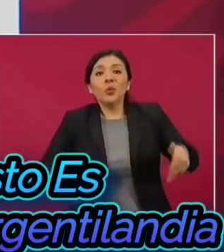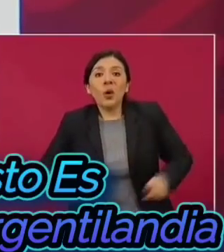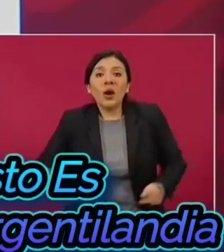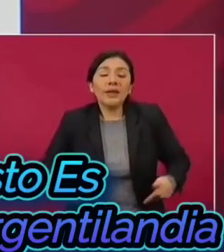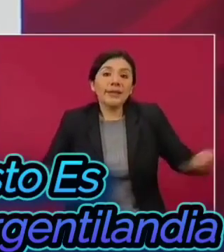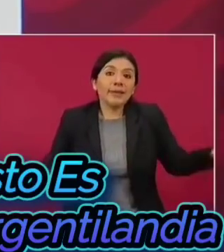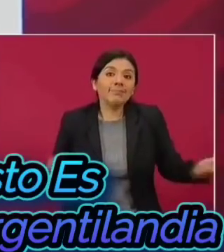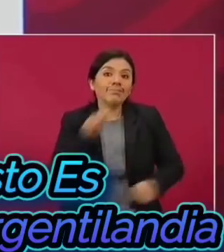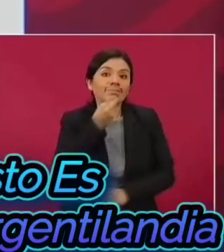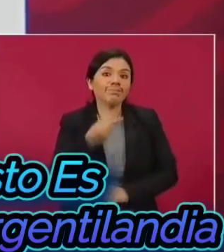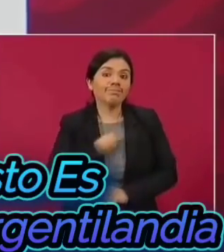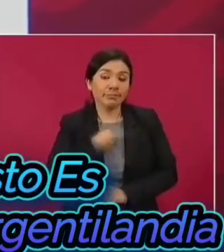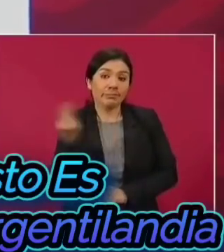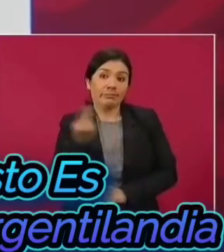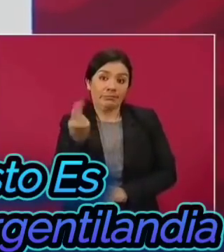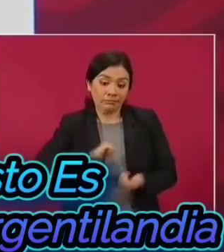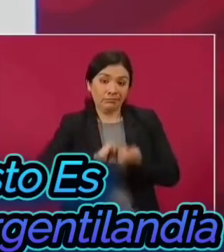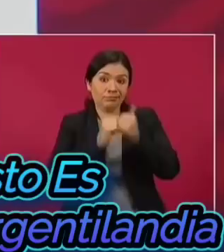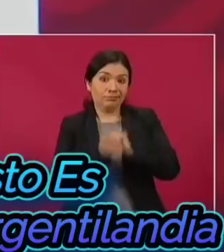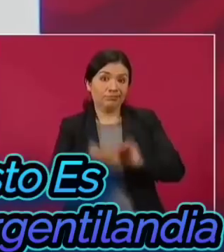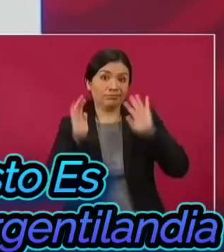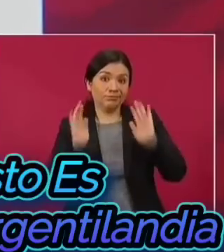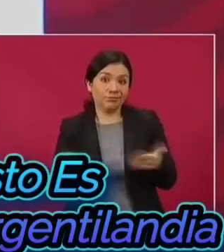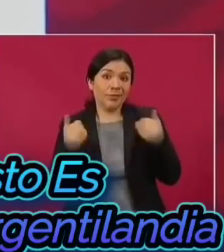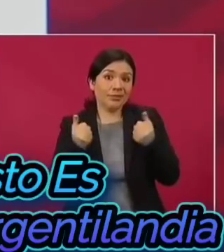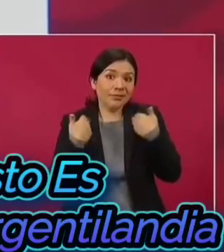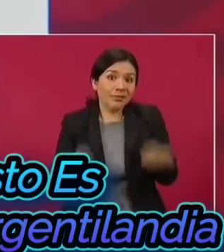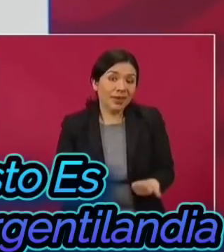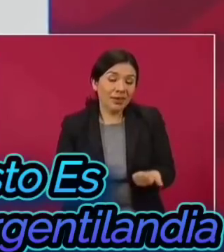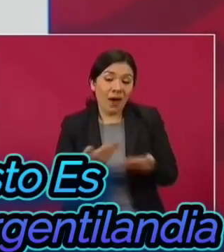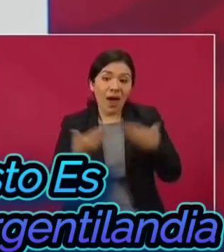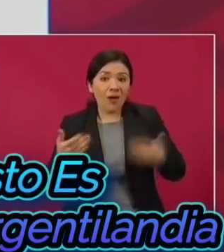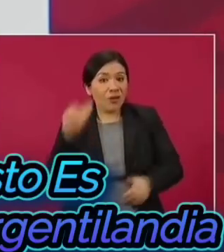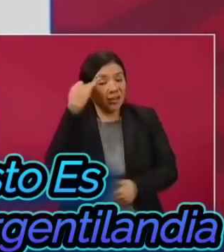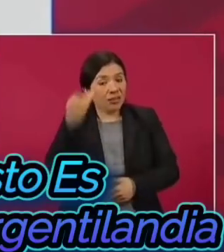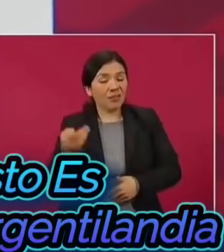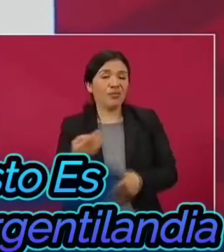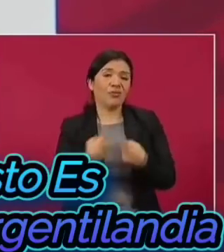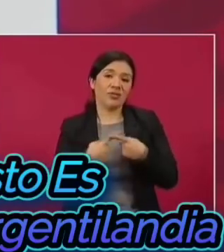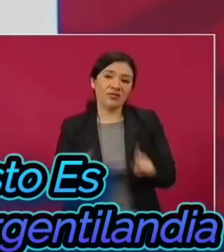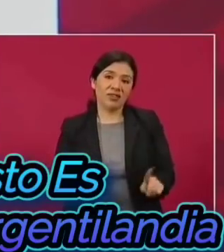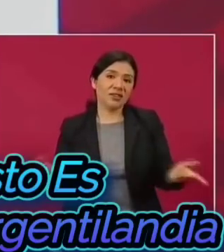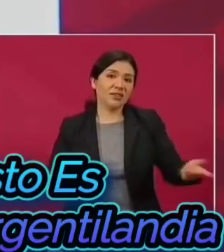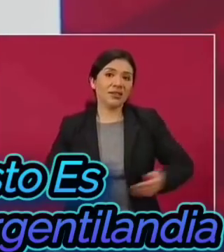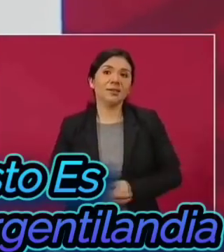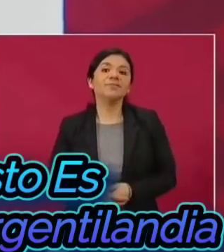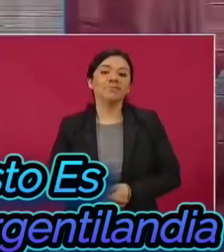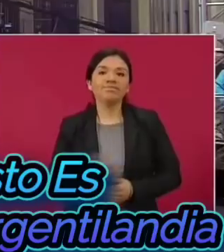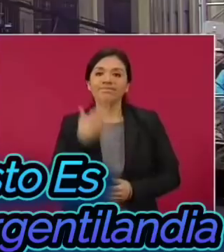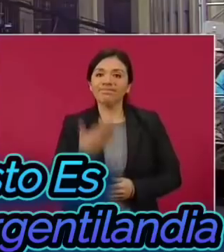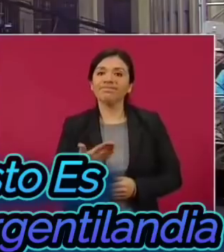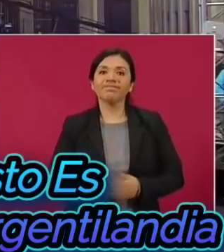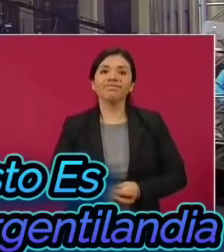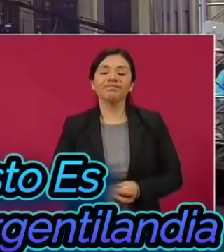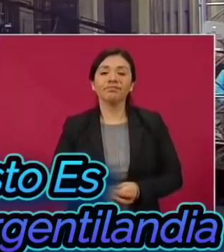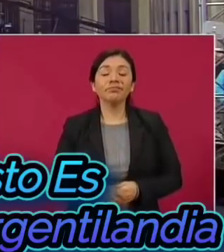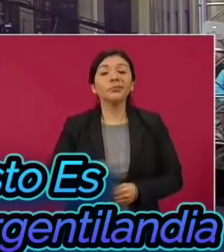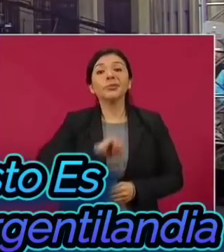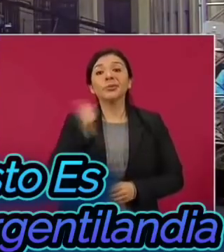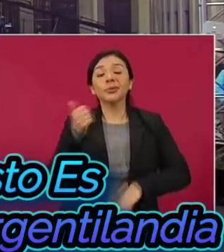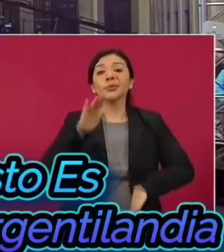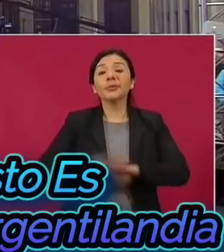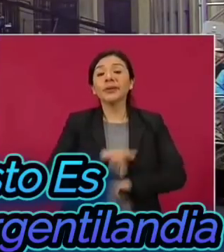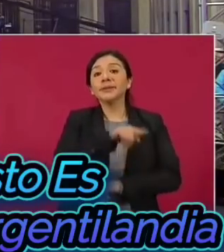pues tienen que ir entendiendo de que son otros tiempos. Muy bien. ¿Quién